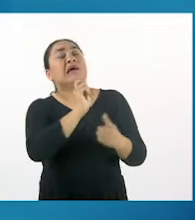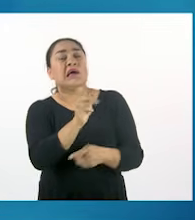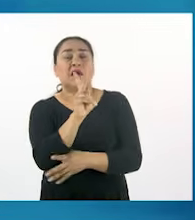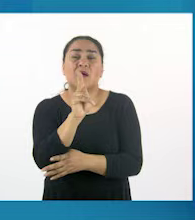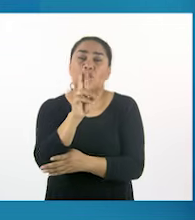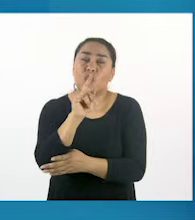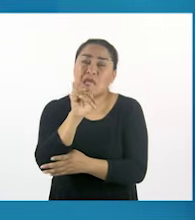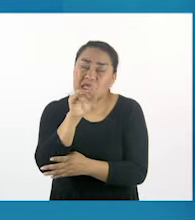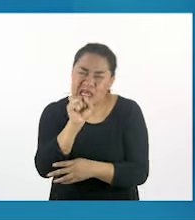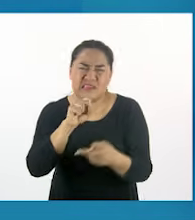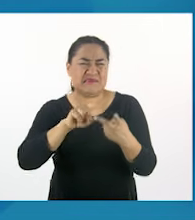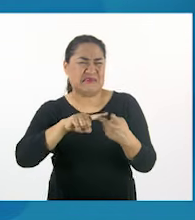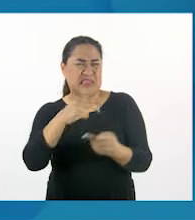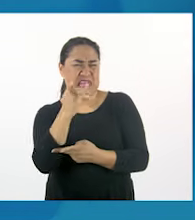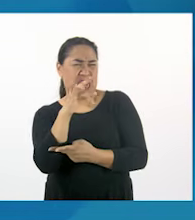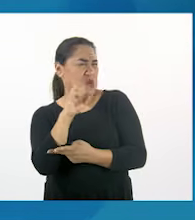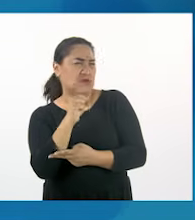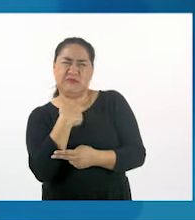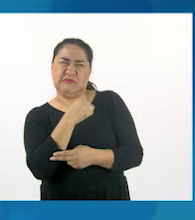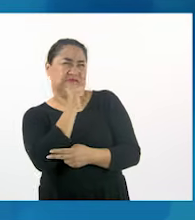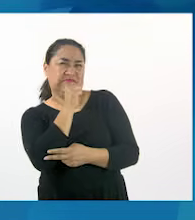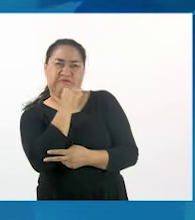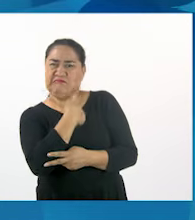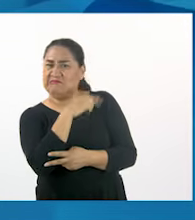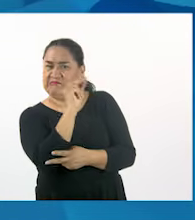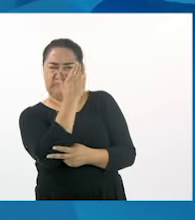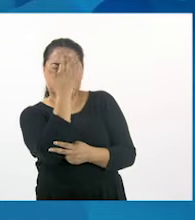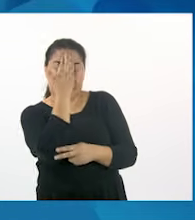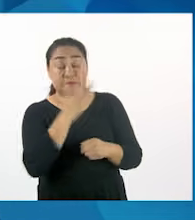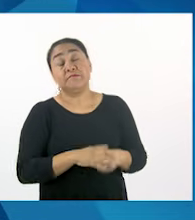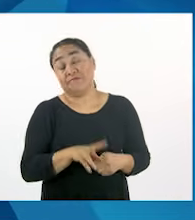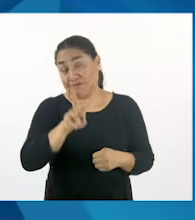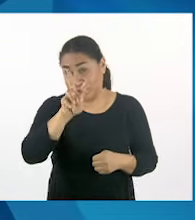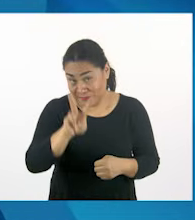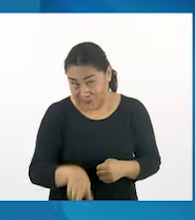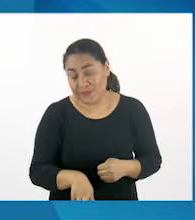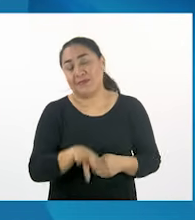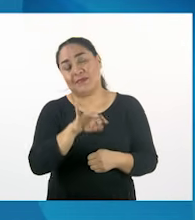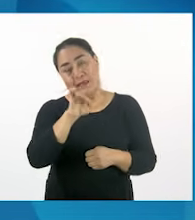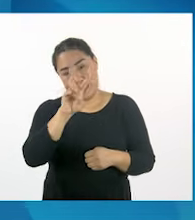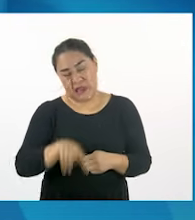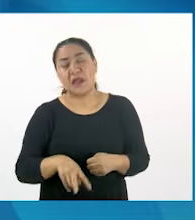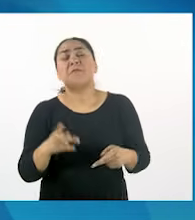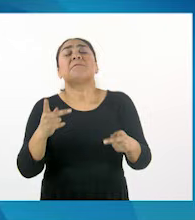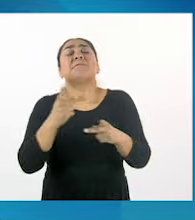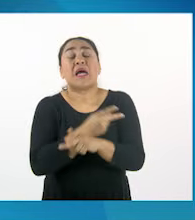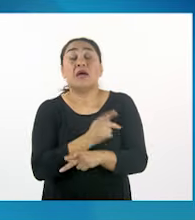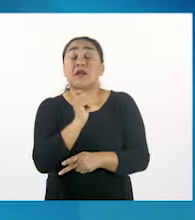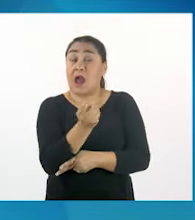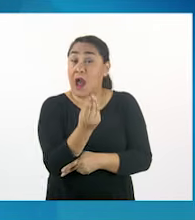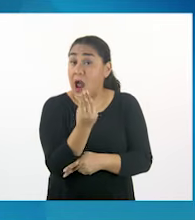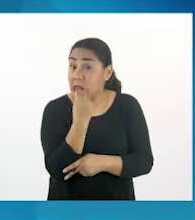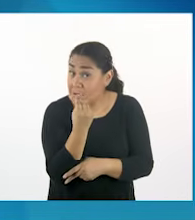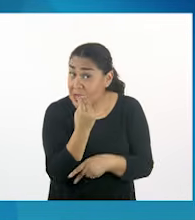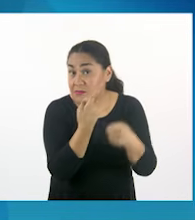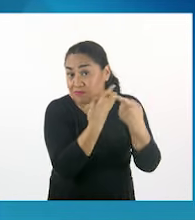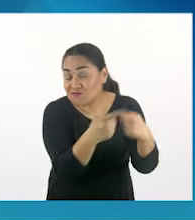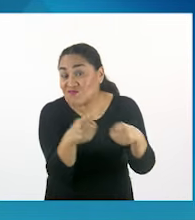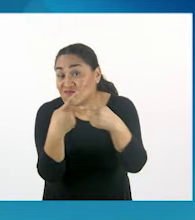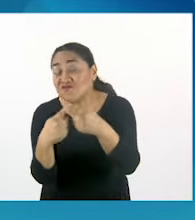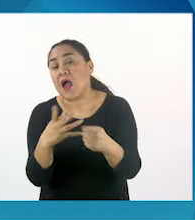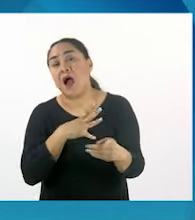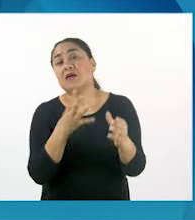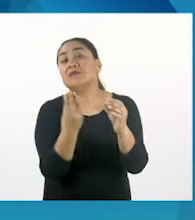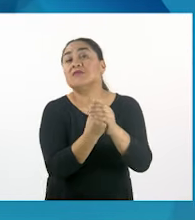y los hidratos esos. Es cierto. Lo que pasa es que los alimentos tienen diferentes